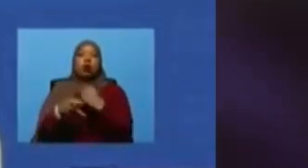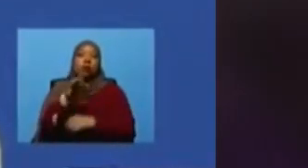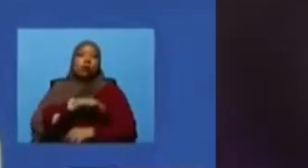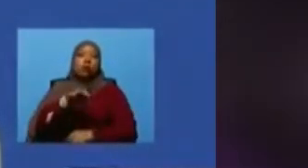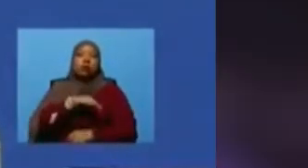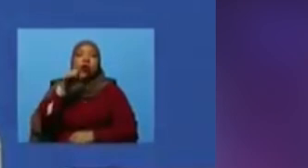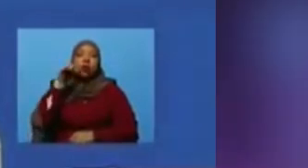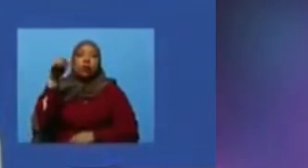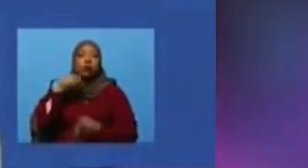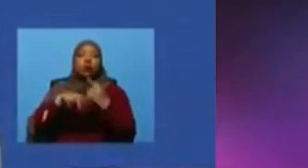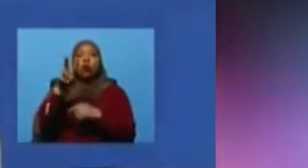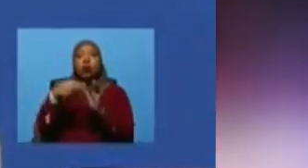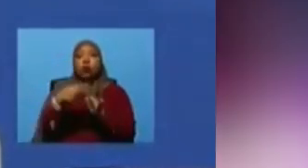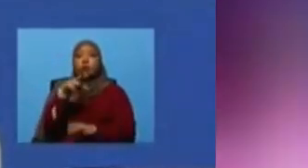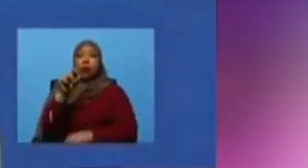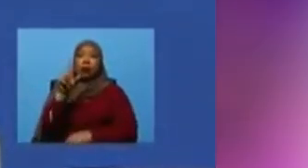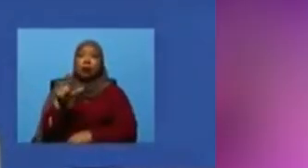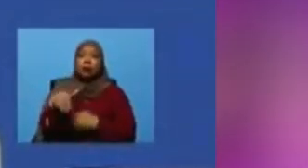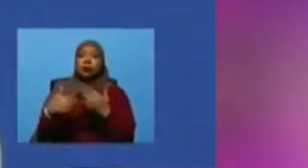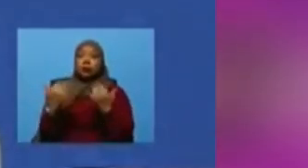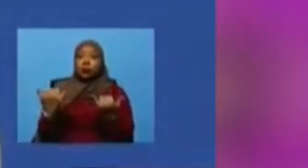socialismo rumbo al 2031.